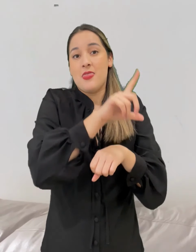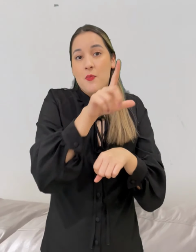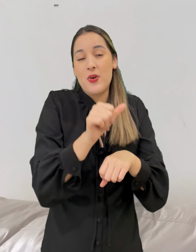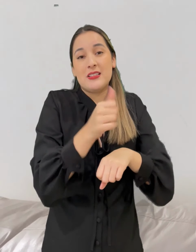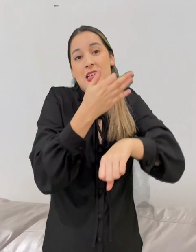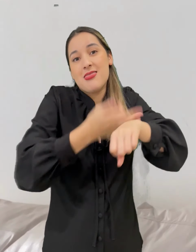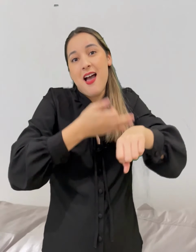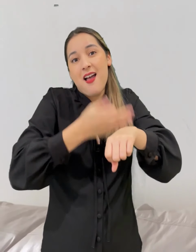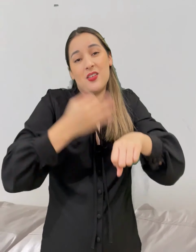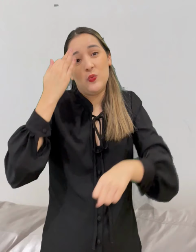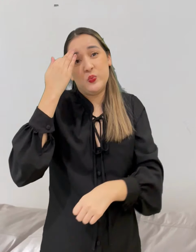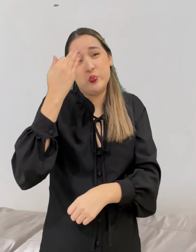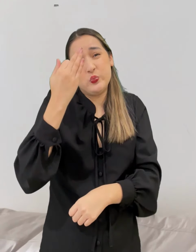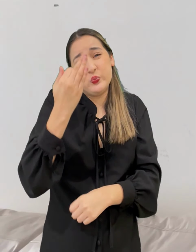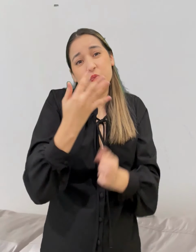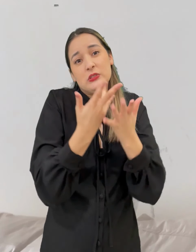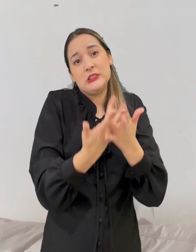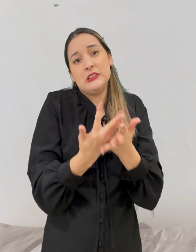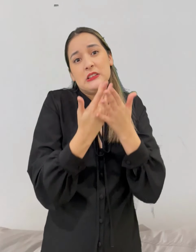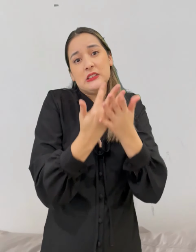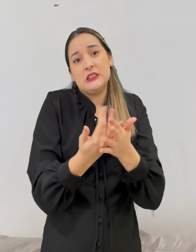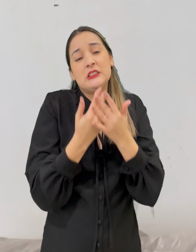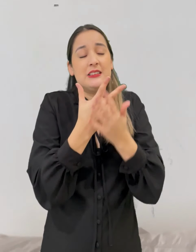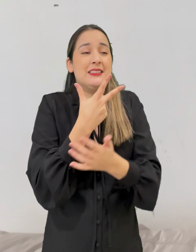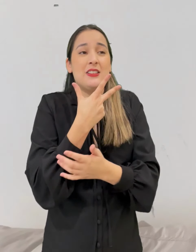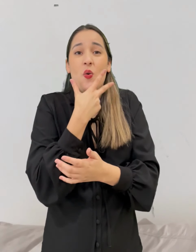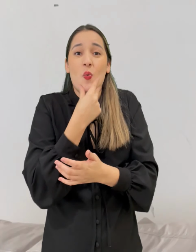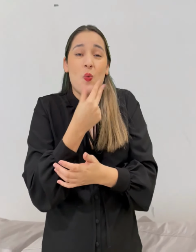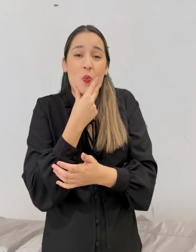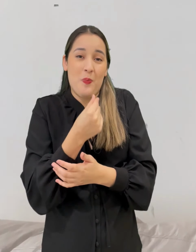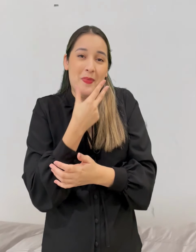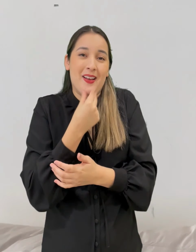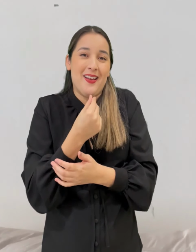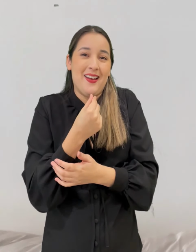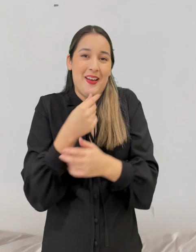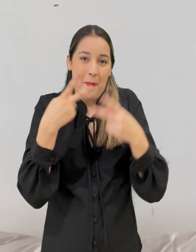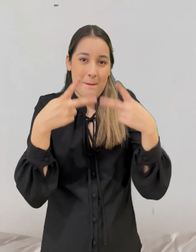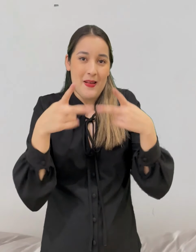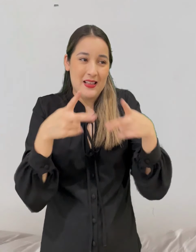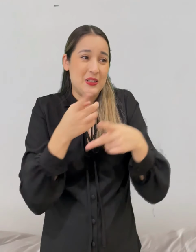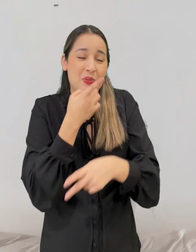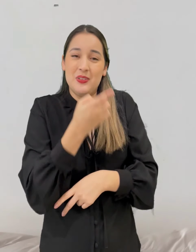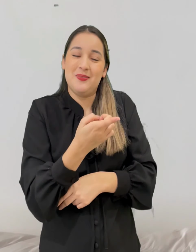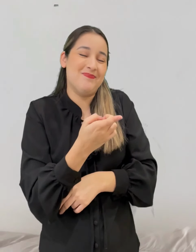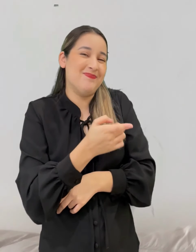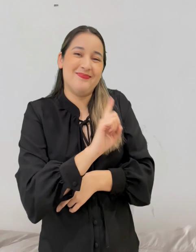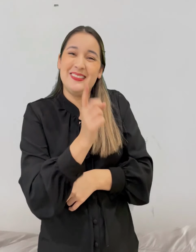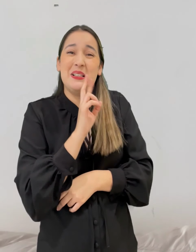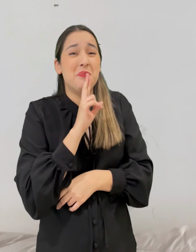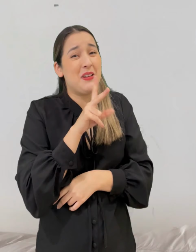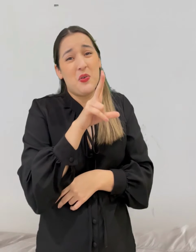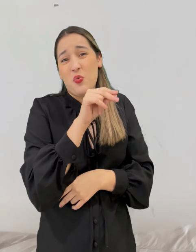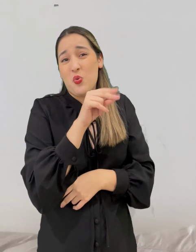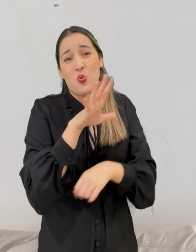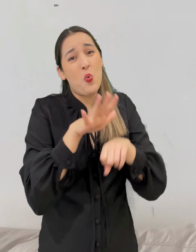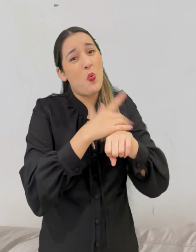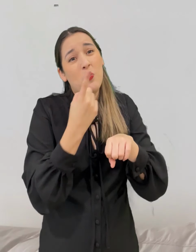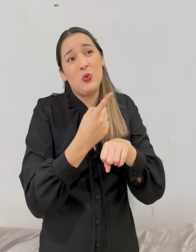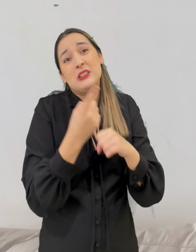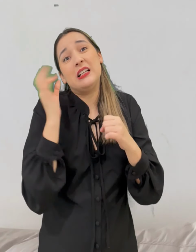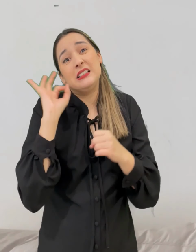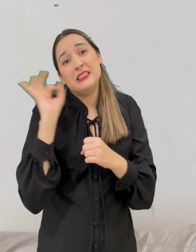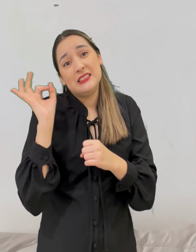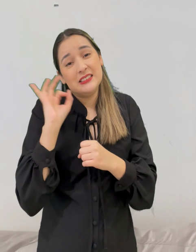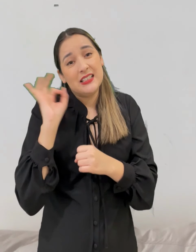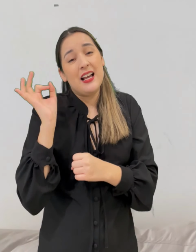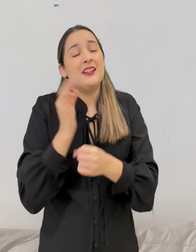el señor no nos quiso quedar mal con el tiempo y decirnos una semana dos semanas atrás y traer no es así porque no dependía